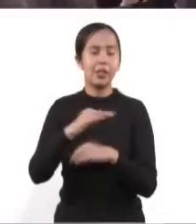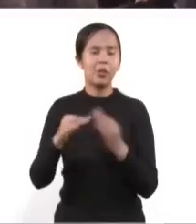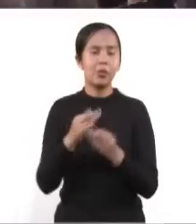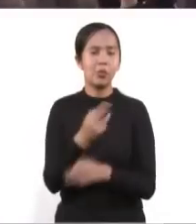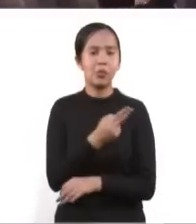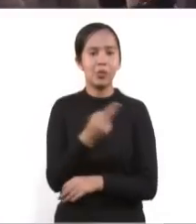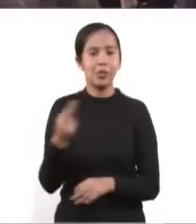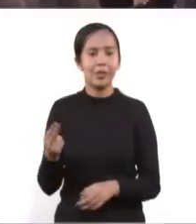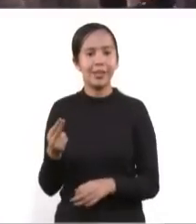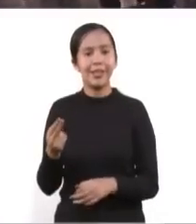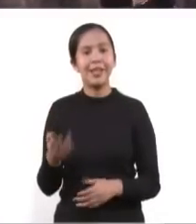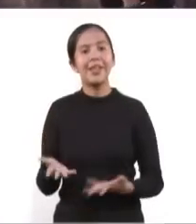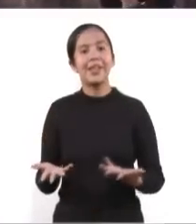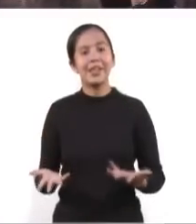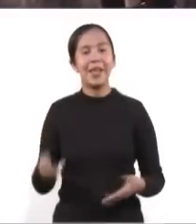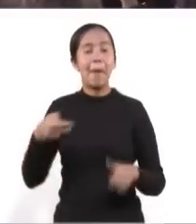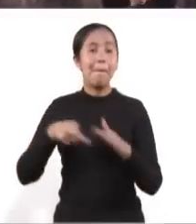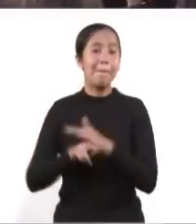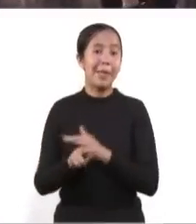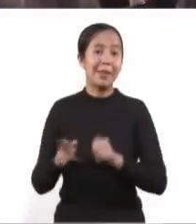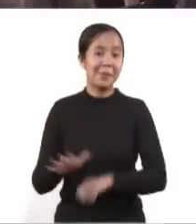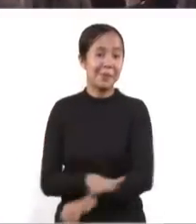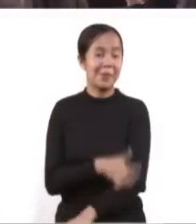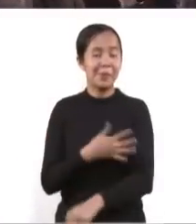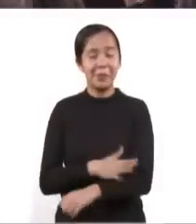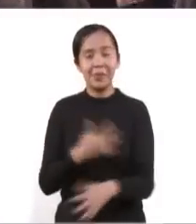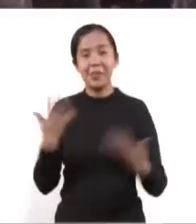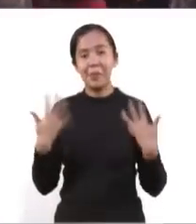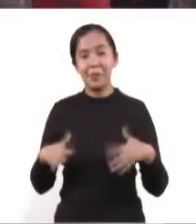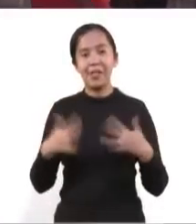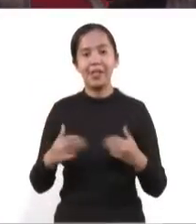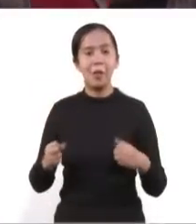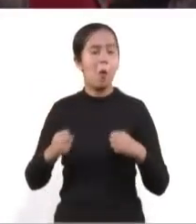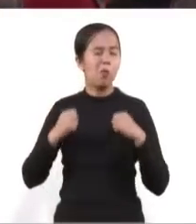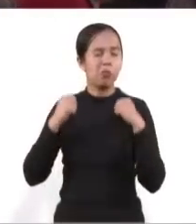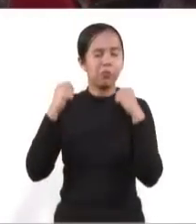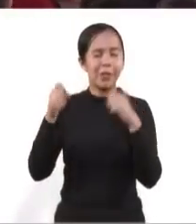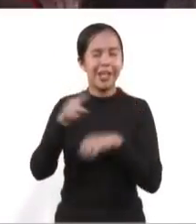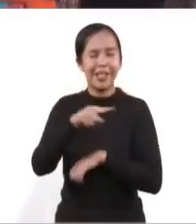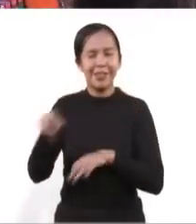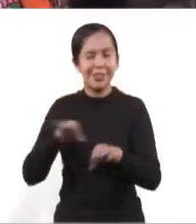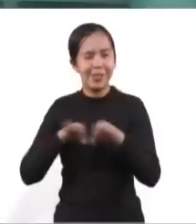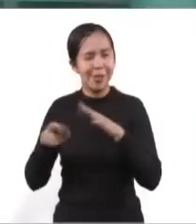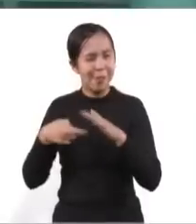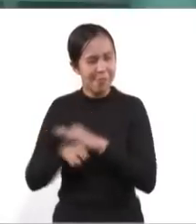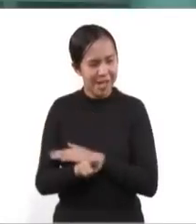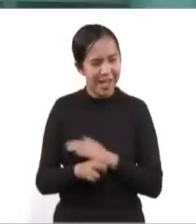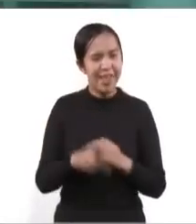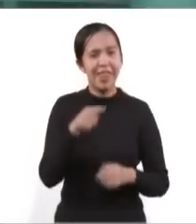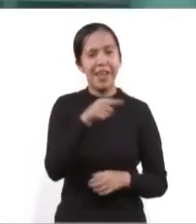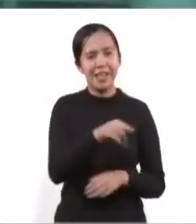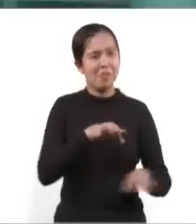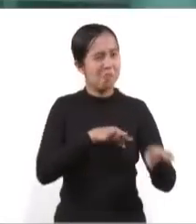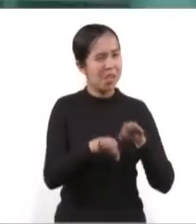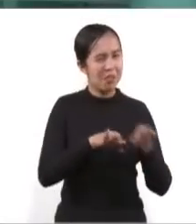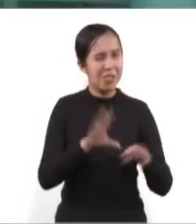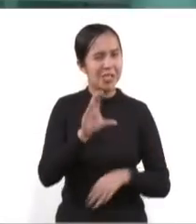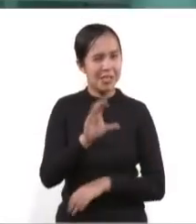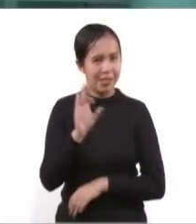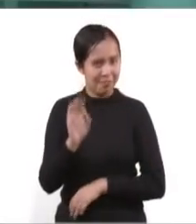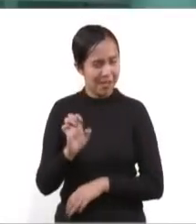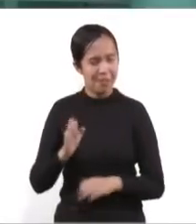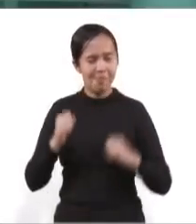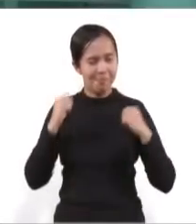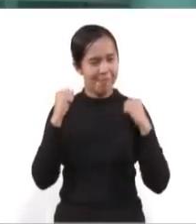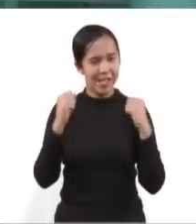todas. Enhorabuena por Metro Energía, que vivan los trabajadores del Metro, que vivan los trabajadores de CFE